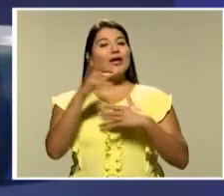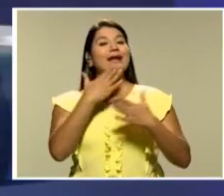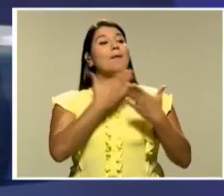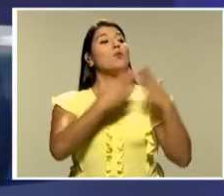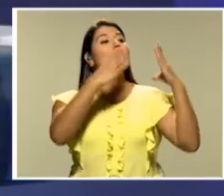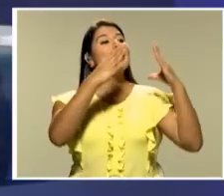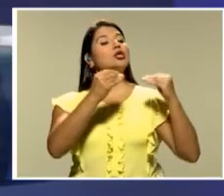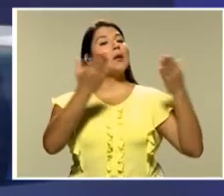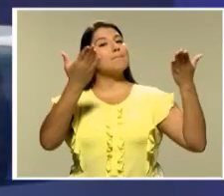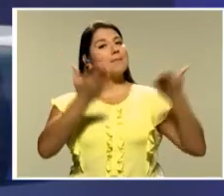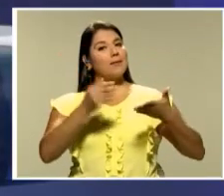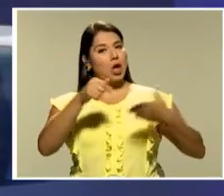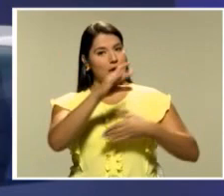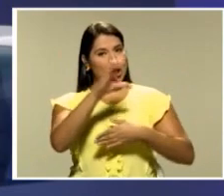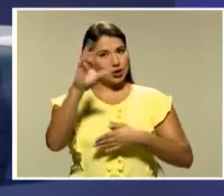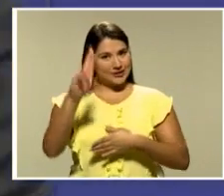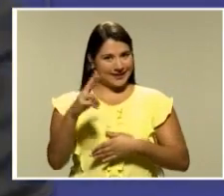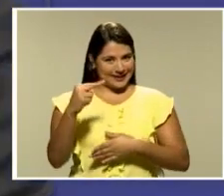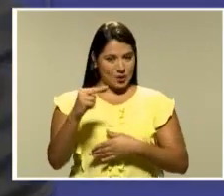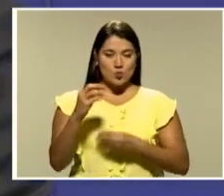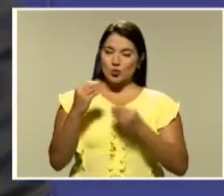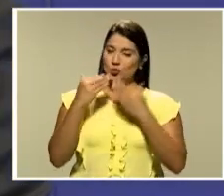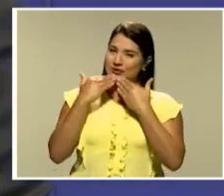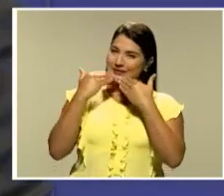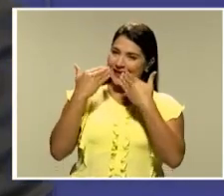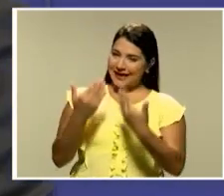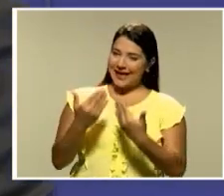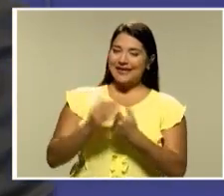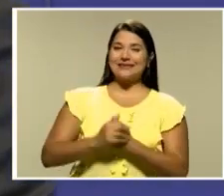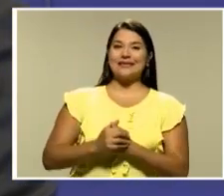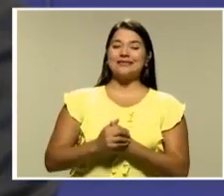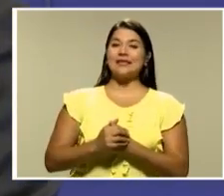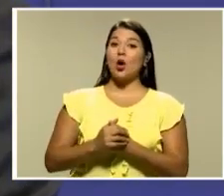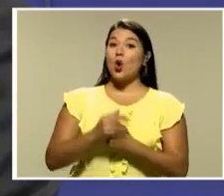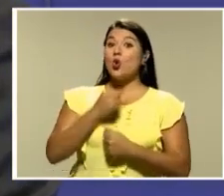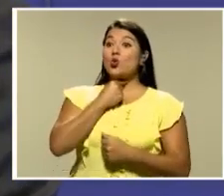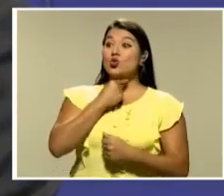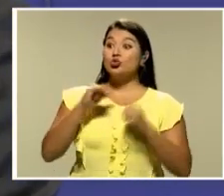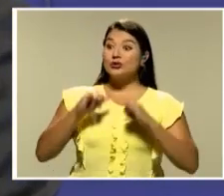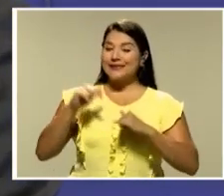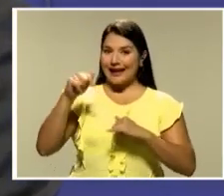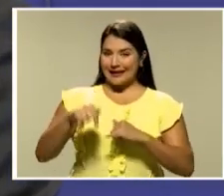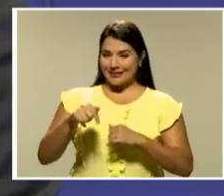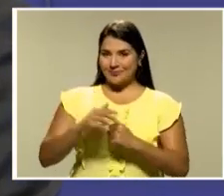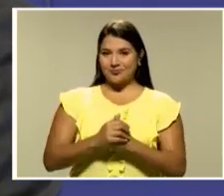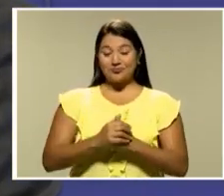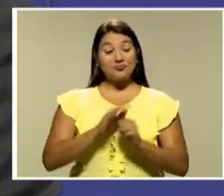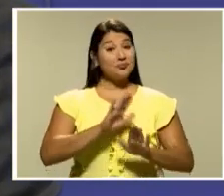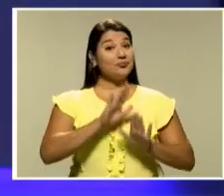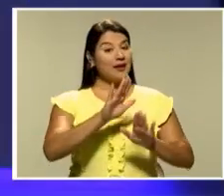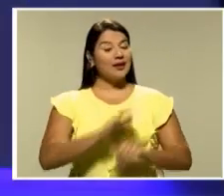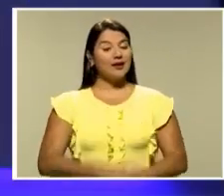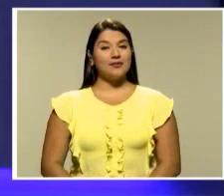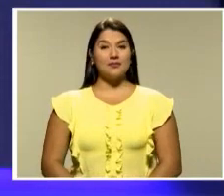Álvaro, bienvenido al set de Costa Rica Noticias. Muchas gracias, don Ernesto, un honor estar aquí hoy. Fantástico.